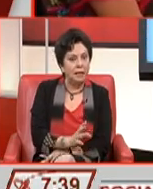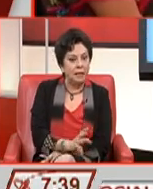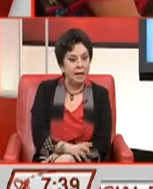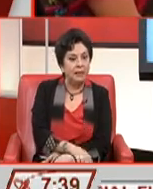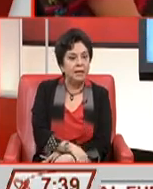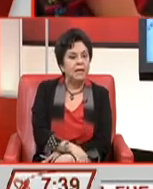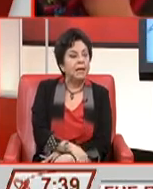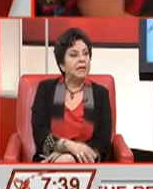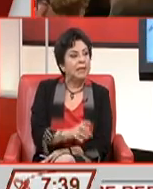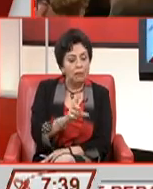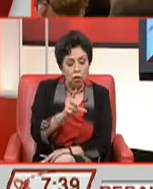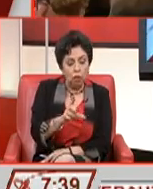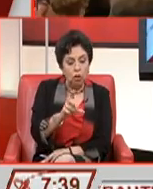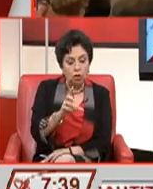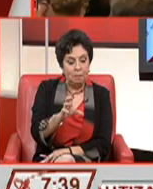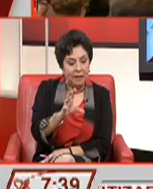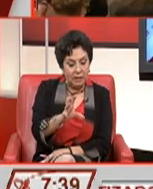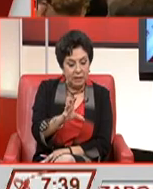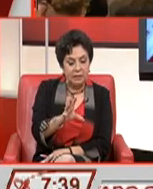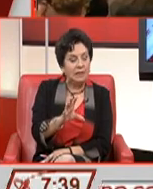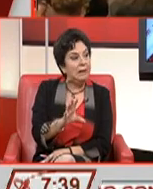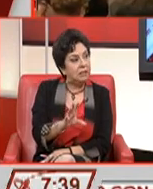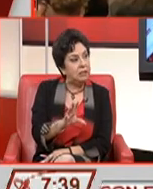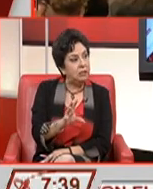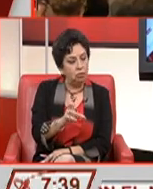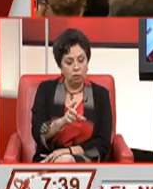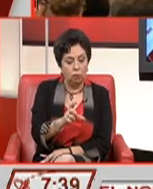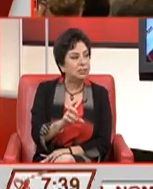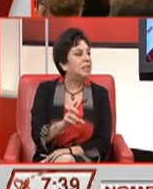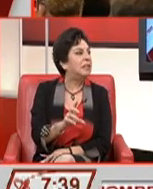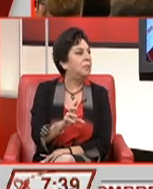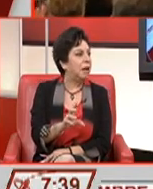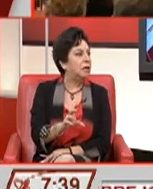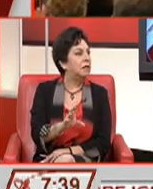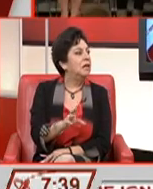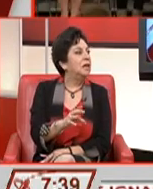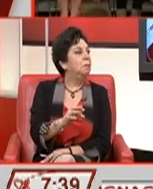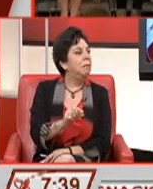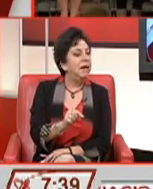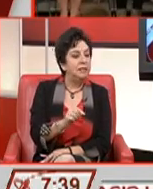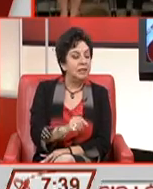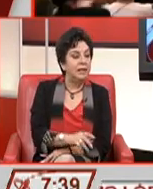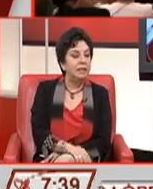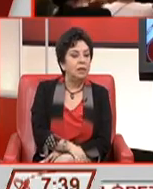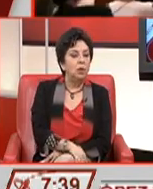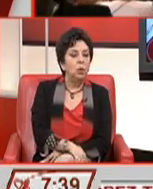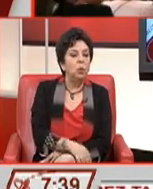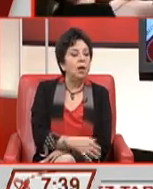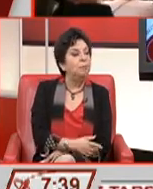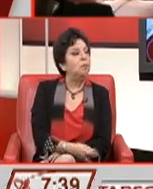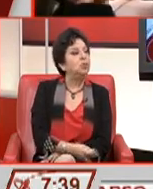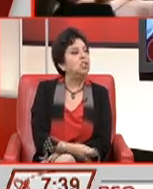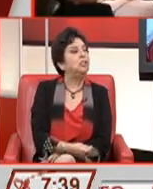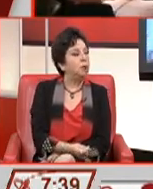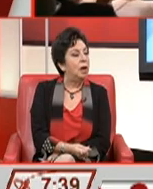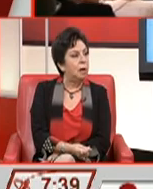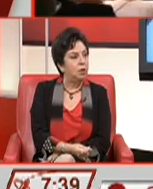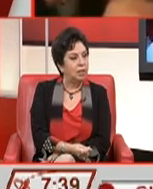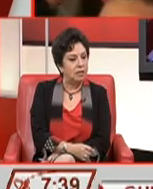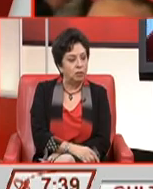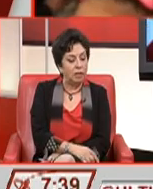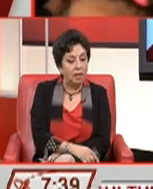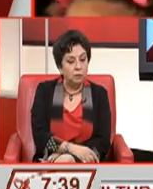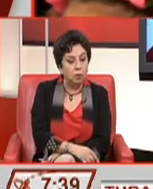impresionante imaginar que todos los paquetes de leche, todos los Tetra Pak, van a tener una promoción de